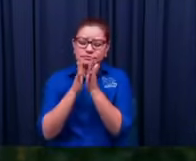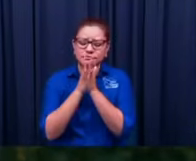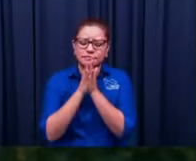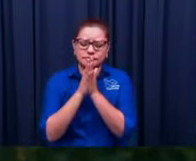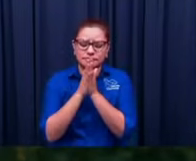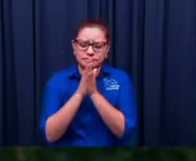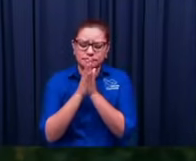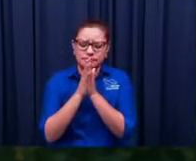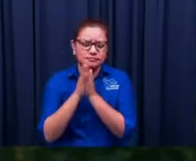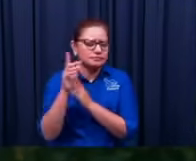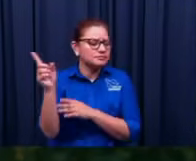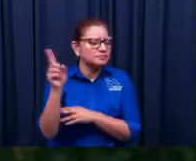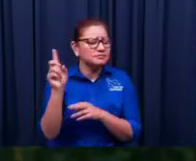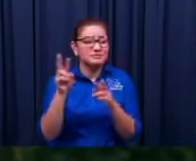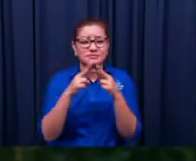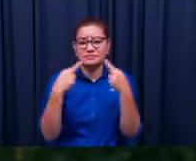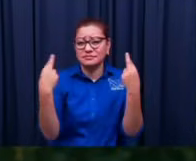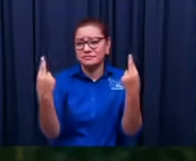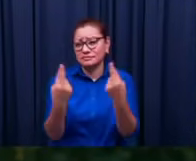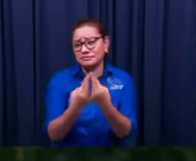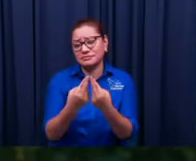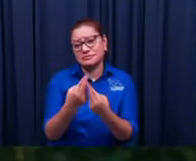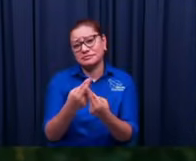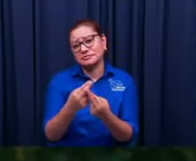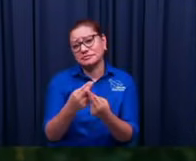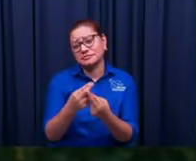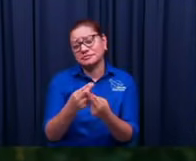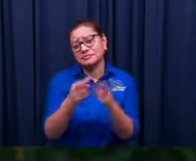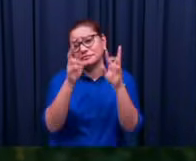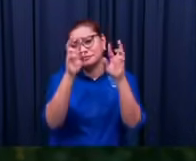dejen de estarse juntando con inconversos.